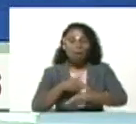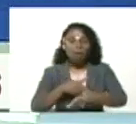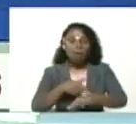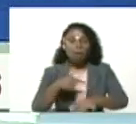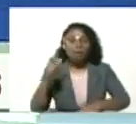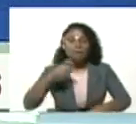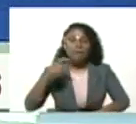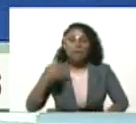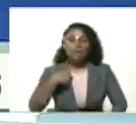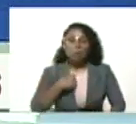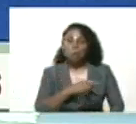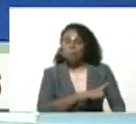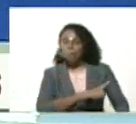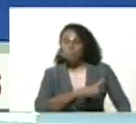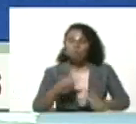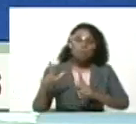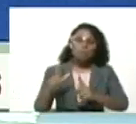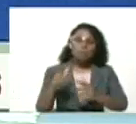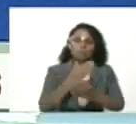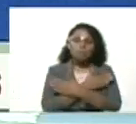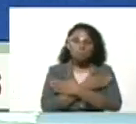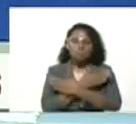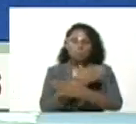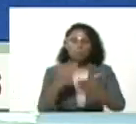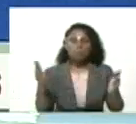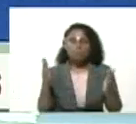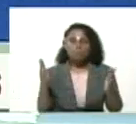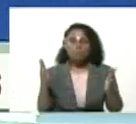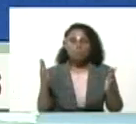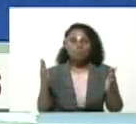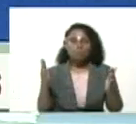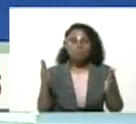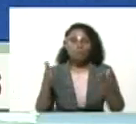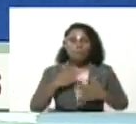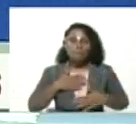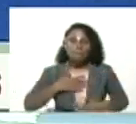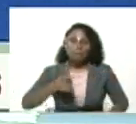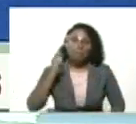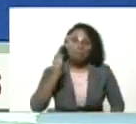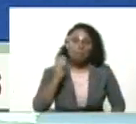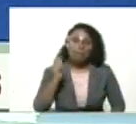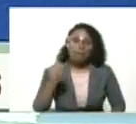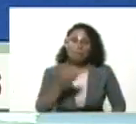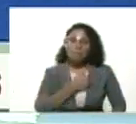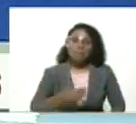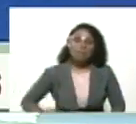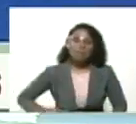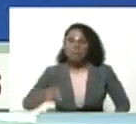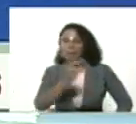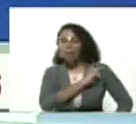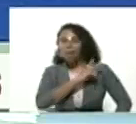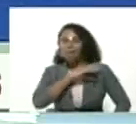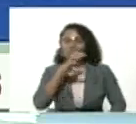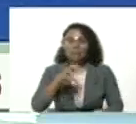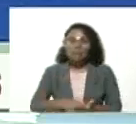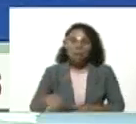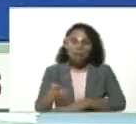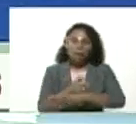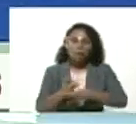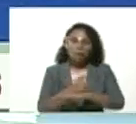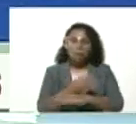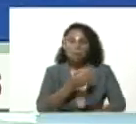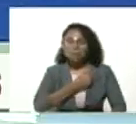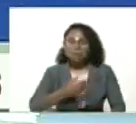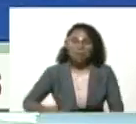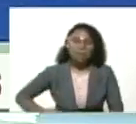yo estoy listo y presto en mi tarea de presidente, jefe de Estado, jefe de gobierno,